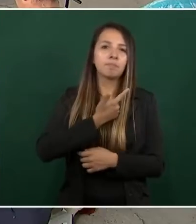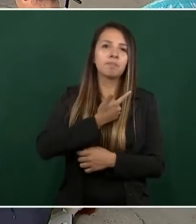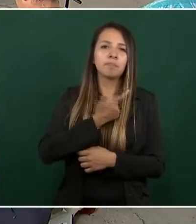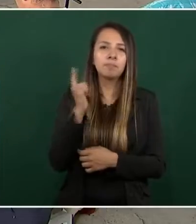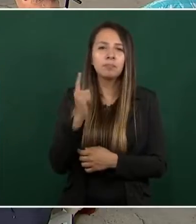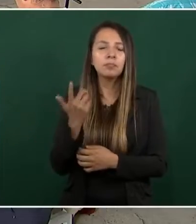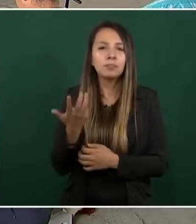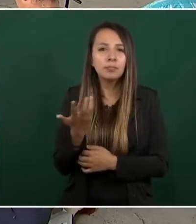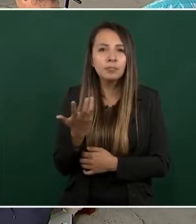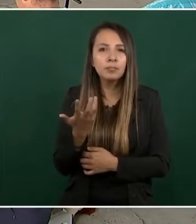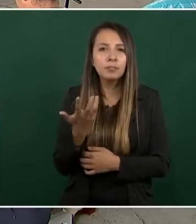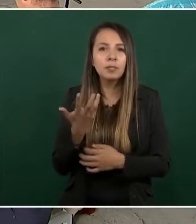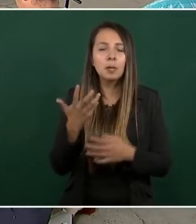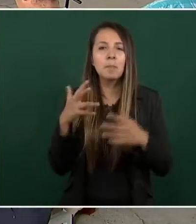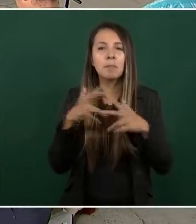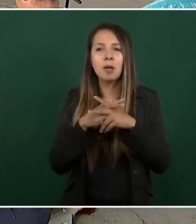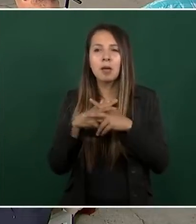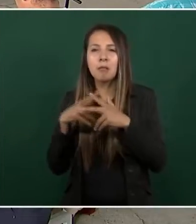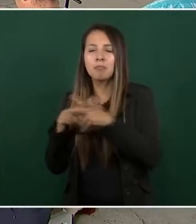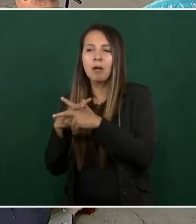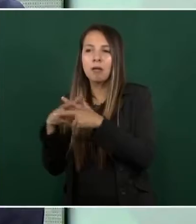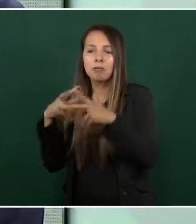es que haya pleitos